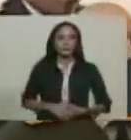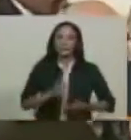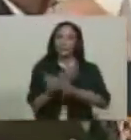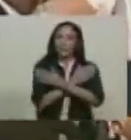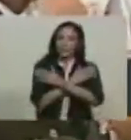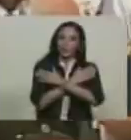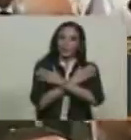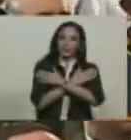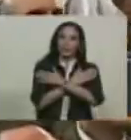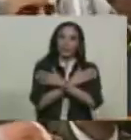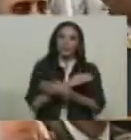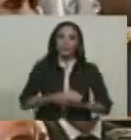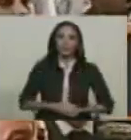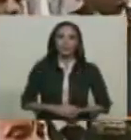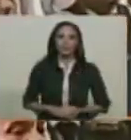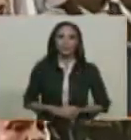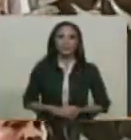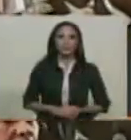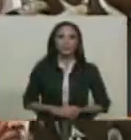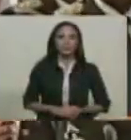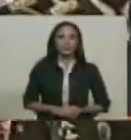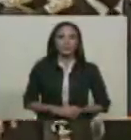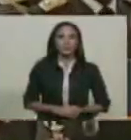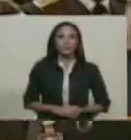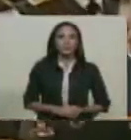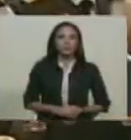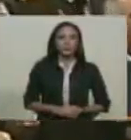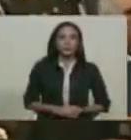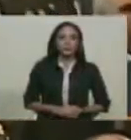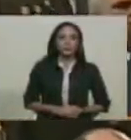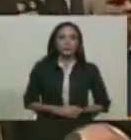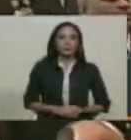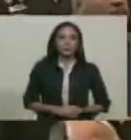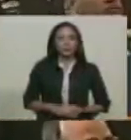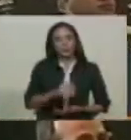felicidades. Quiero transmitirle